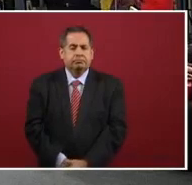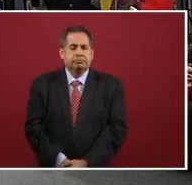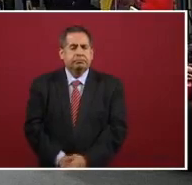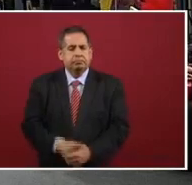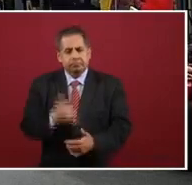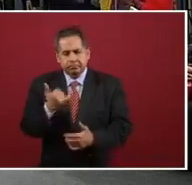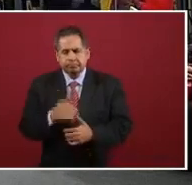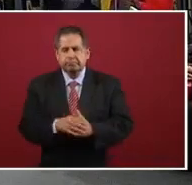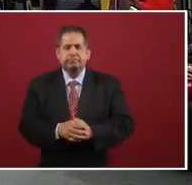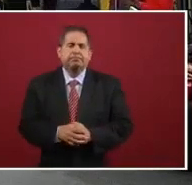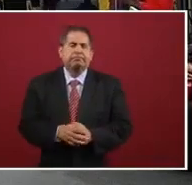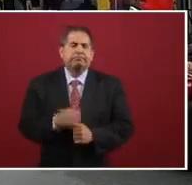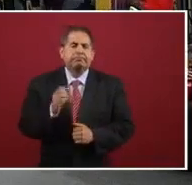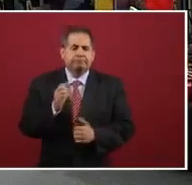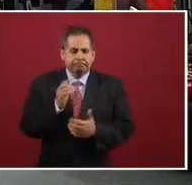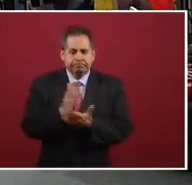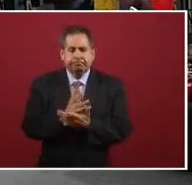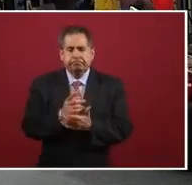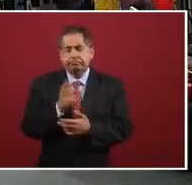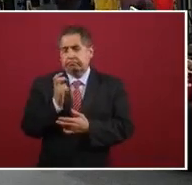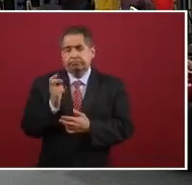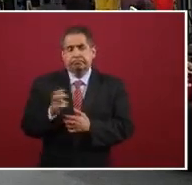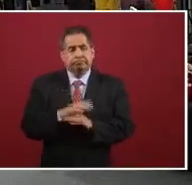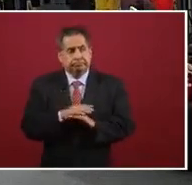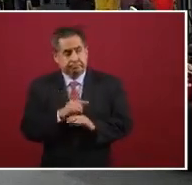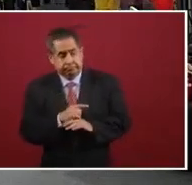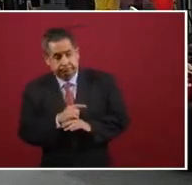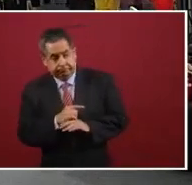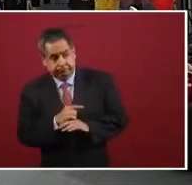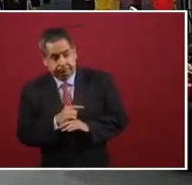ya con eso